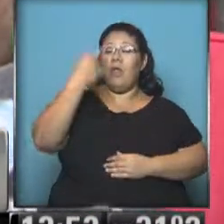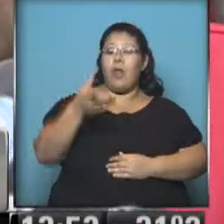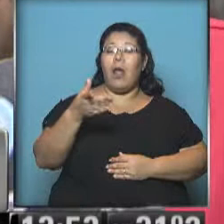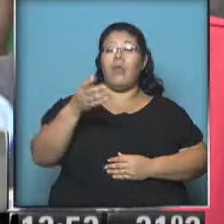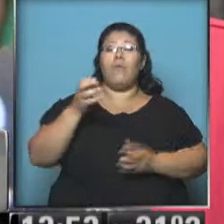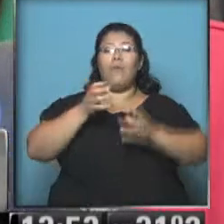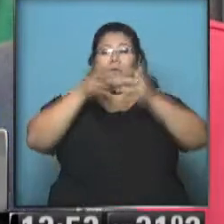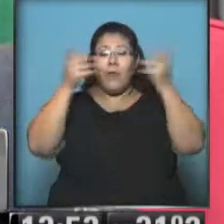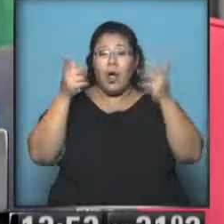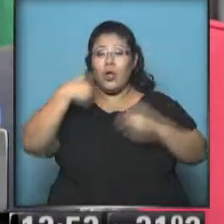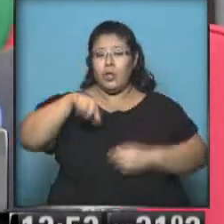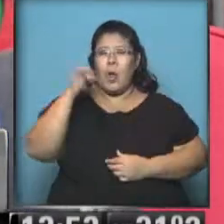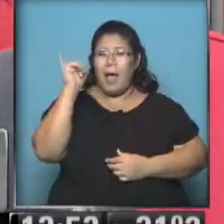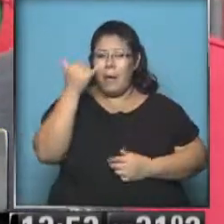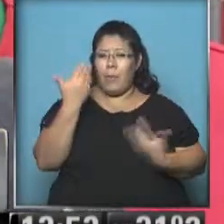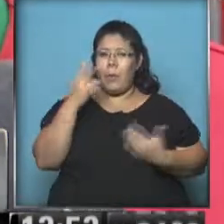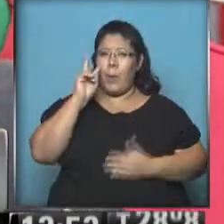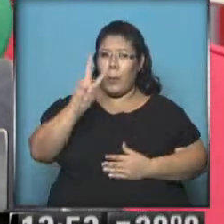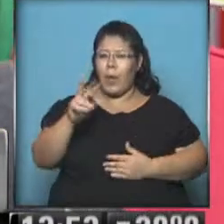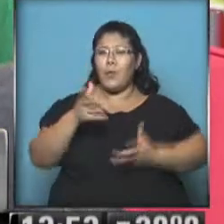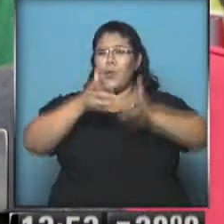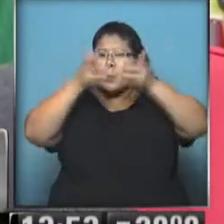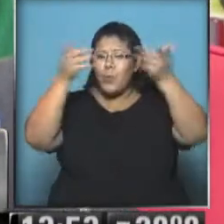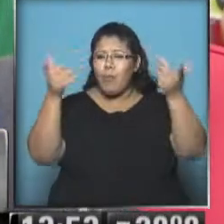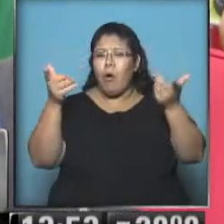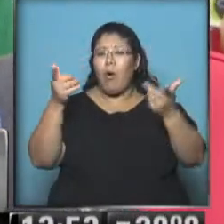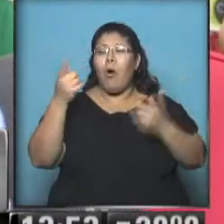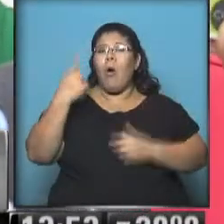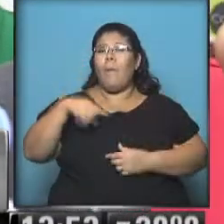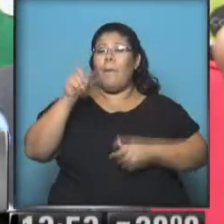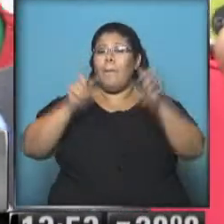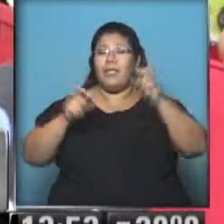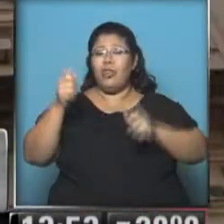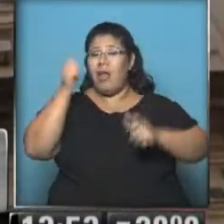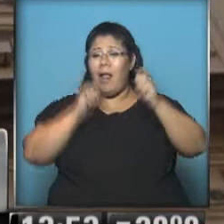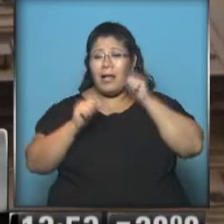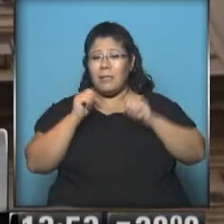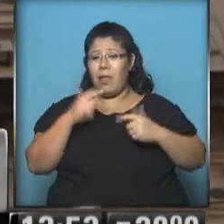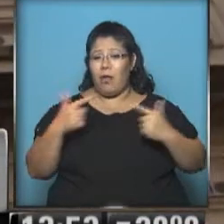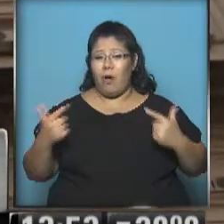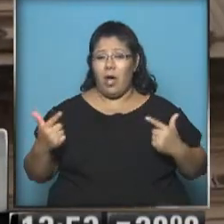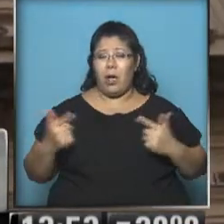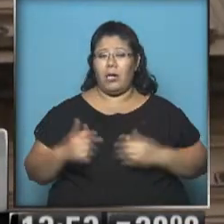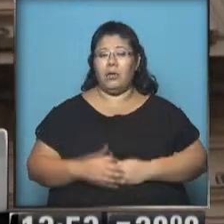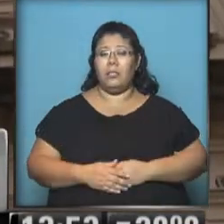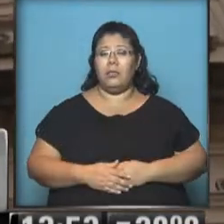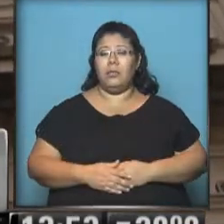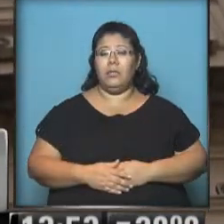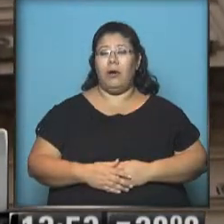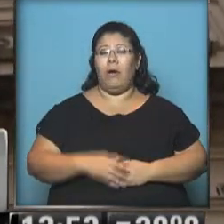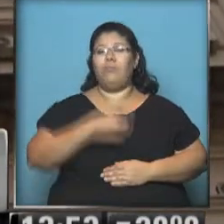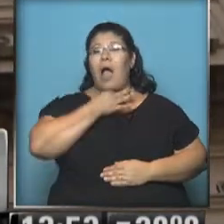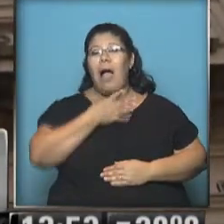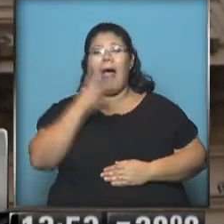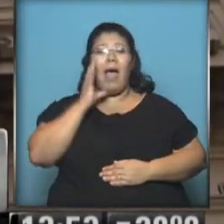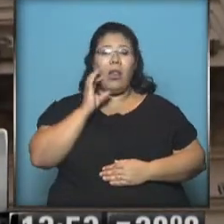de la central 107. Por suerte ahora no tenemos ninguna víctima en el lugar, pero bueno, vamos a ver si todo el edificio creo